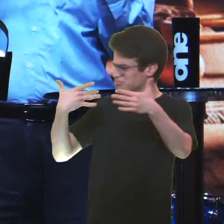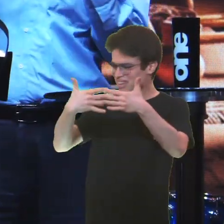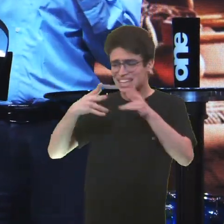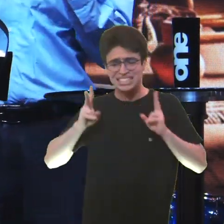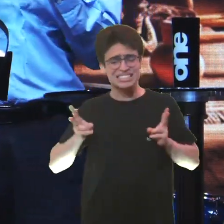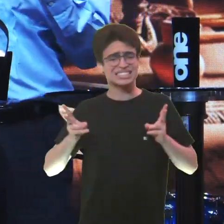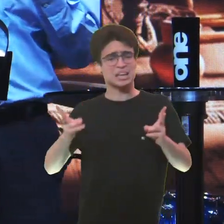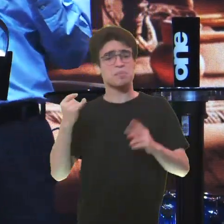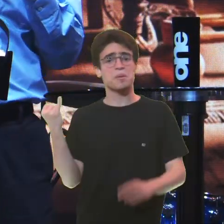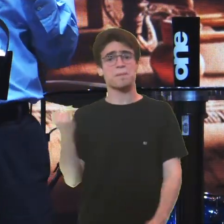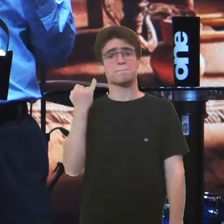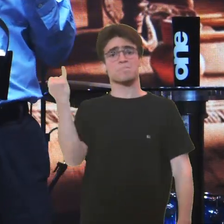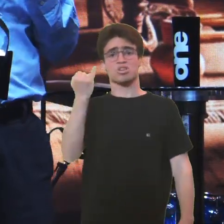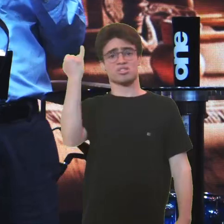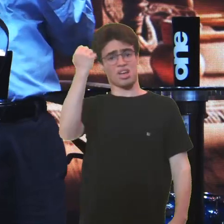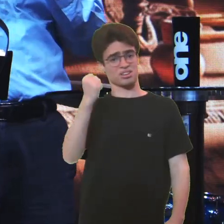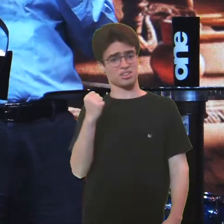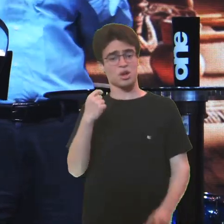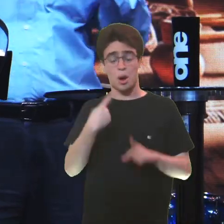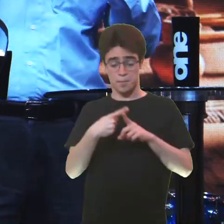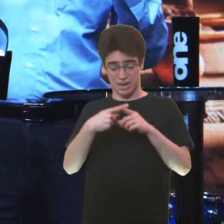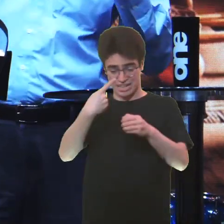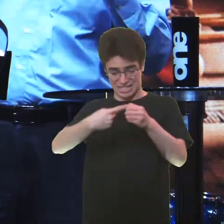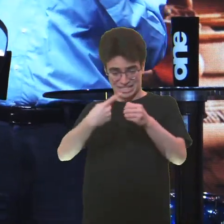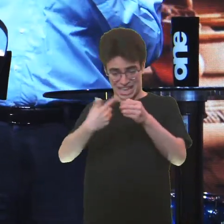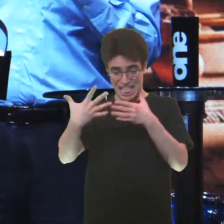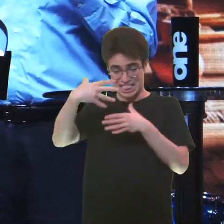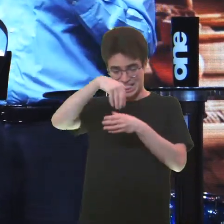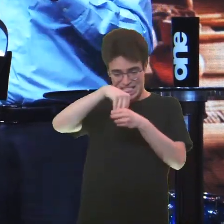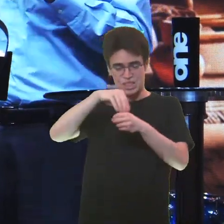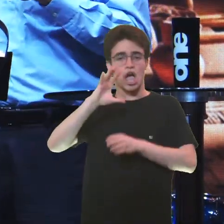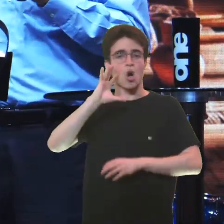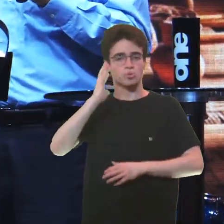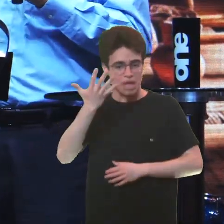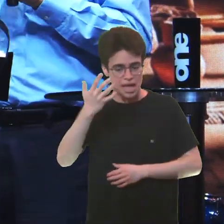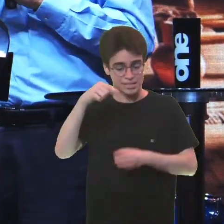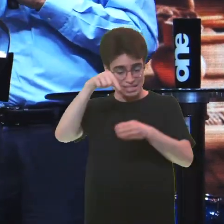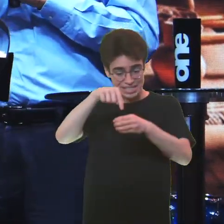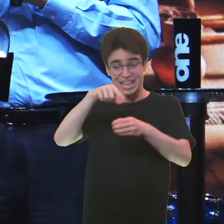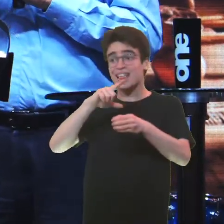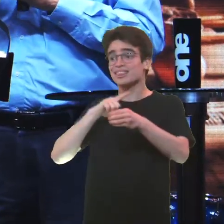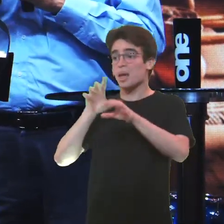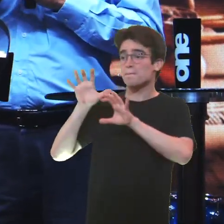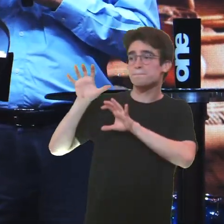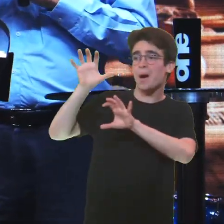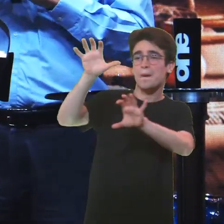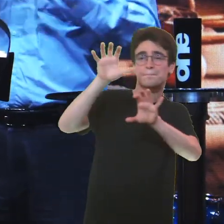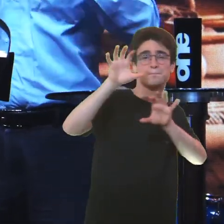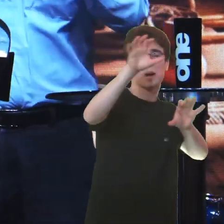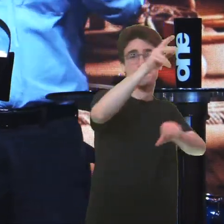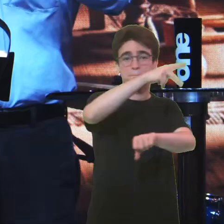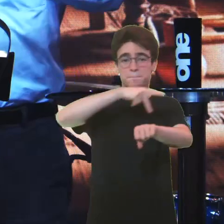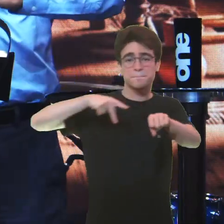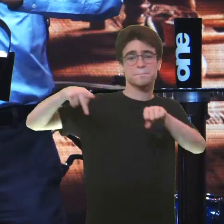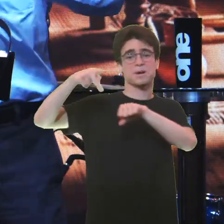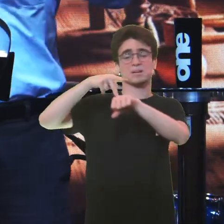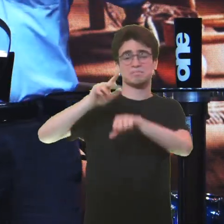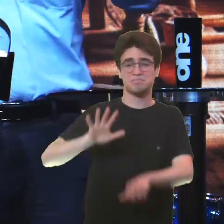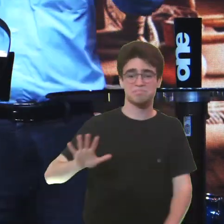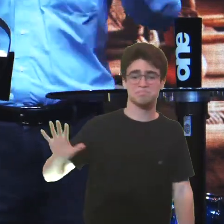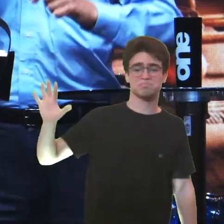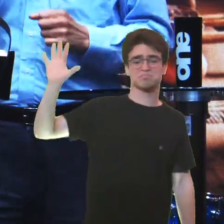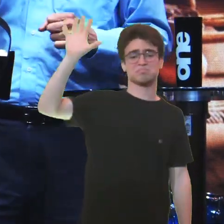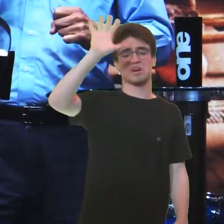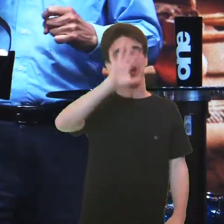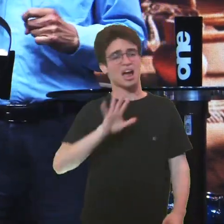que ocurre en la ciudad Porque o que acontece na cidade afecta a todo el país. afeta o país por inteiro. Esa es la razón por la